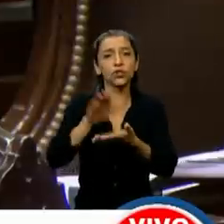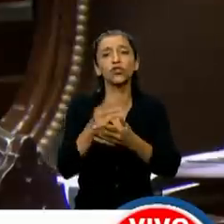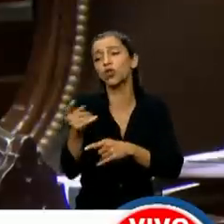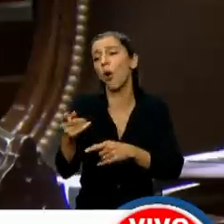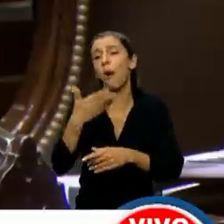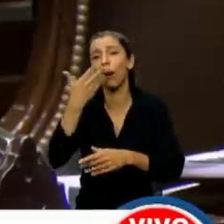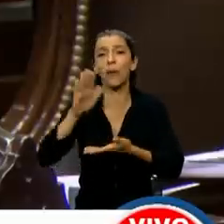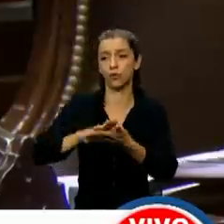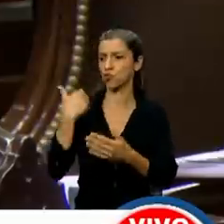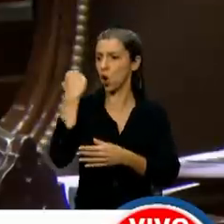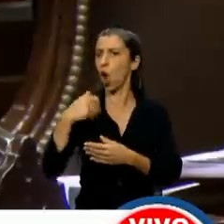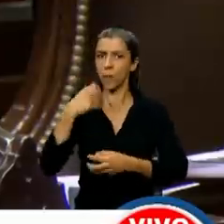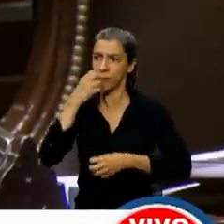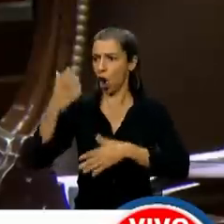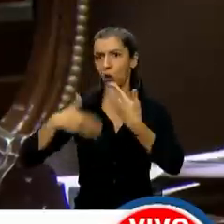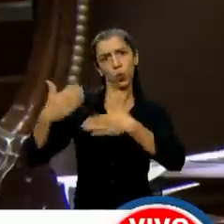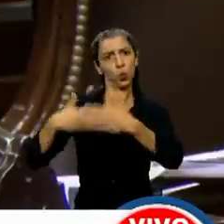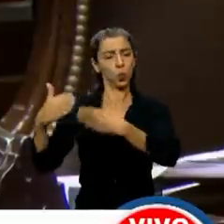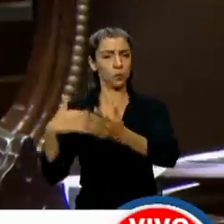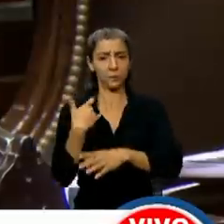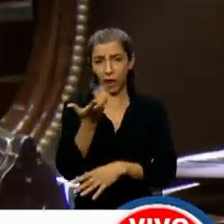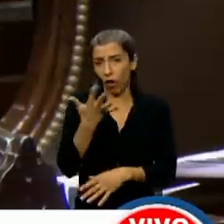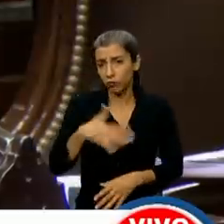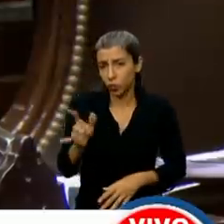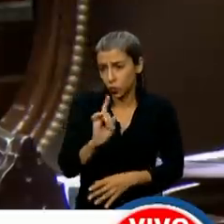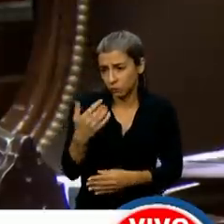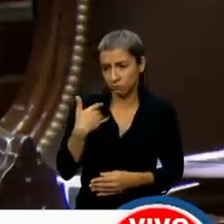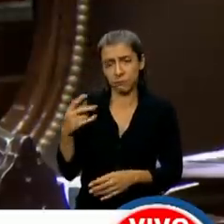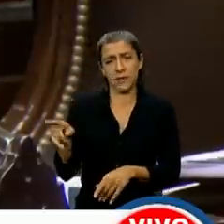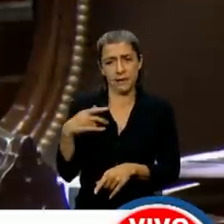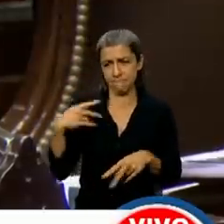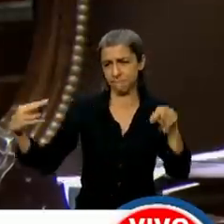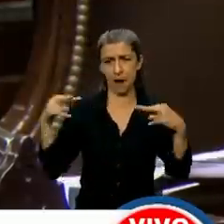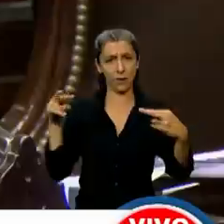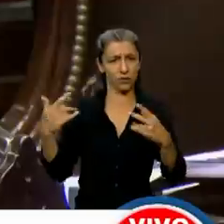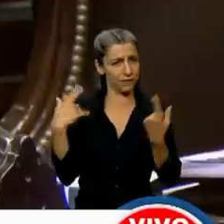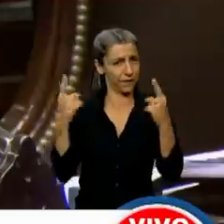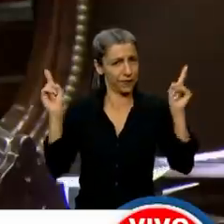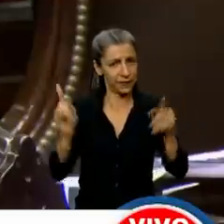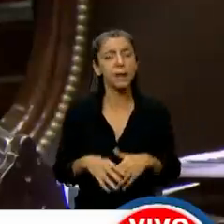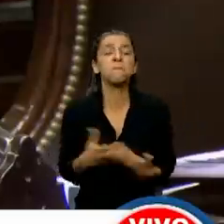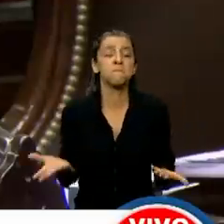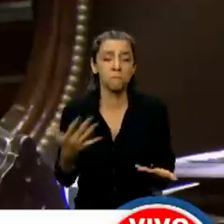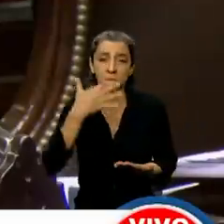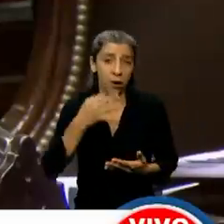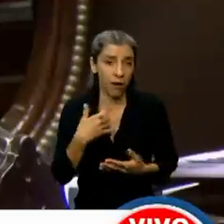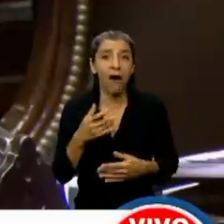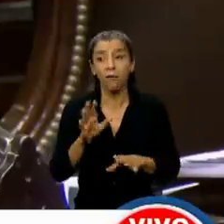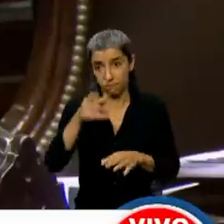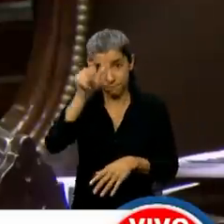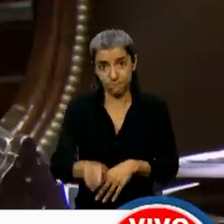optimismo de la economía y que no sé no podía entenderlo el que lo veía distinto y si estoy hablando de alguien que es netamente opositor a